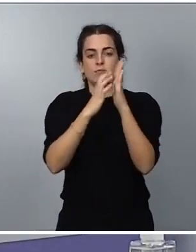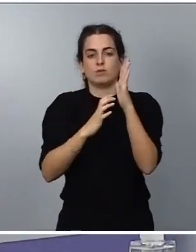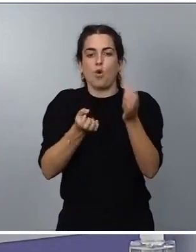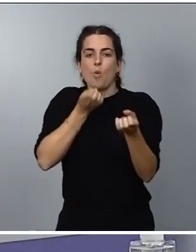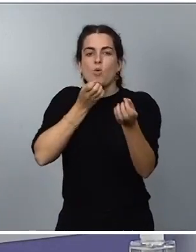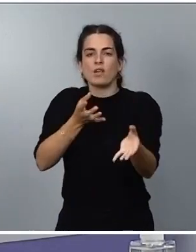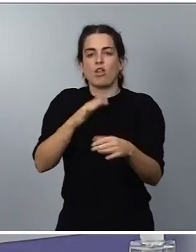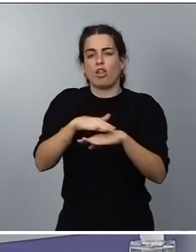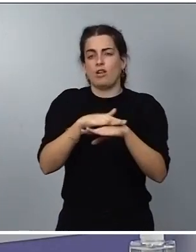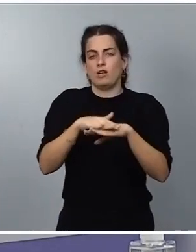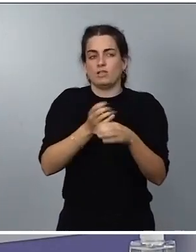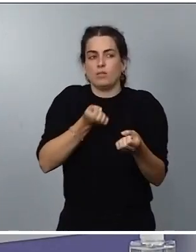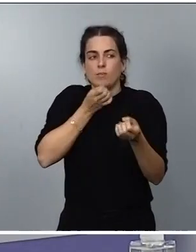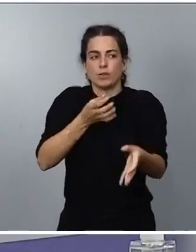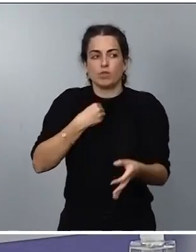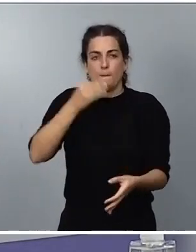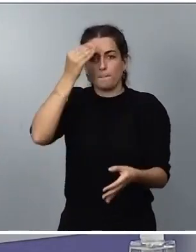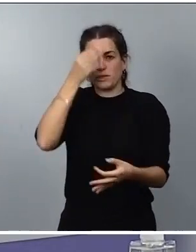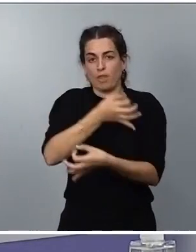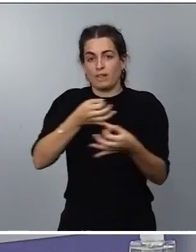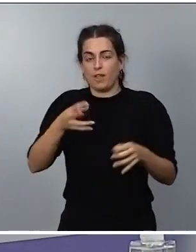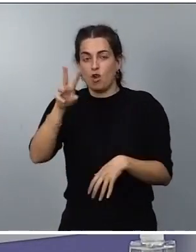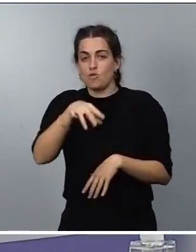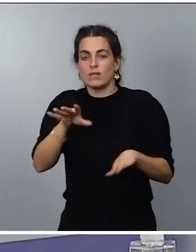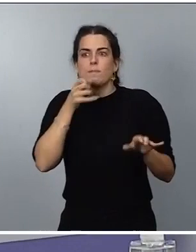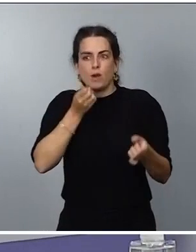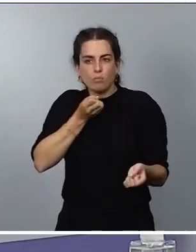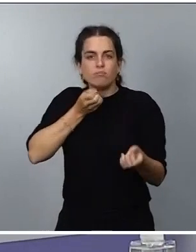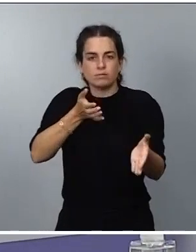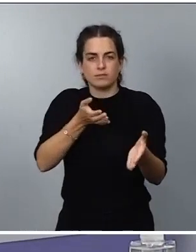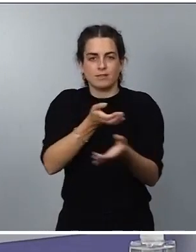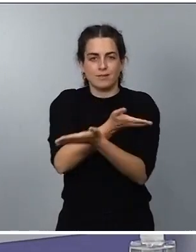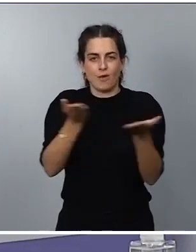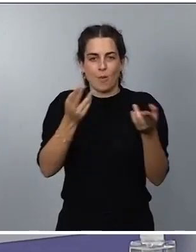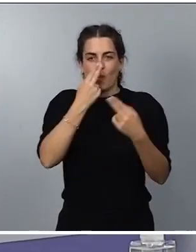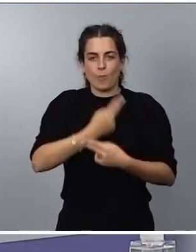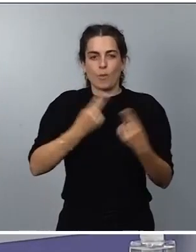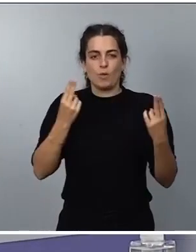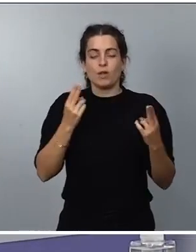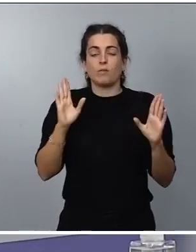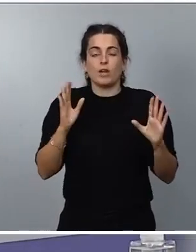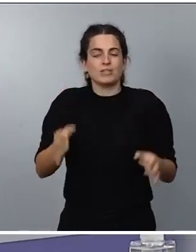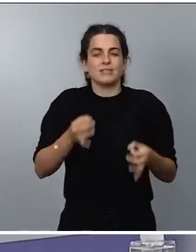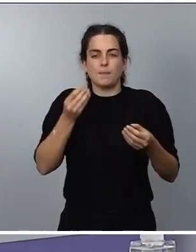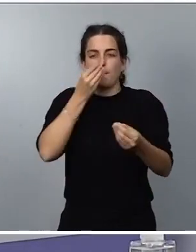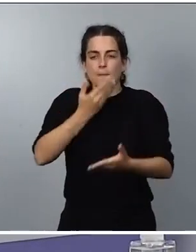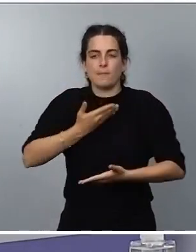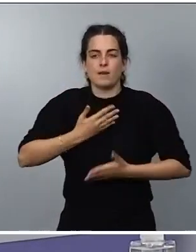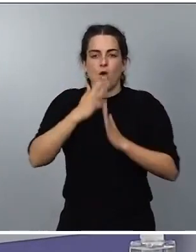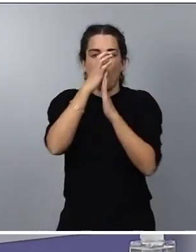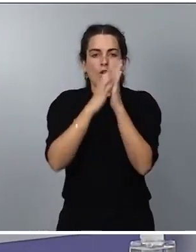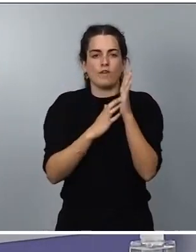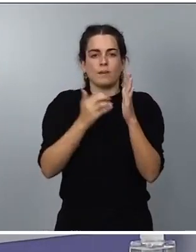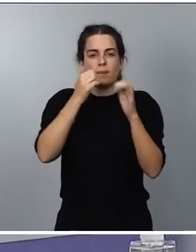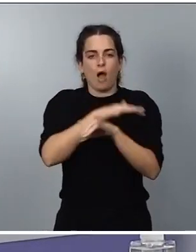moi acertado, pero en todo caso lo emitieron. E en todo caso serán sempre bienvenidas ofertas máis ajustadas ás